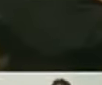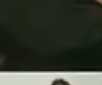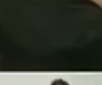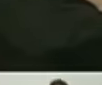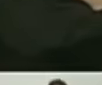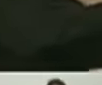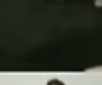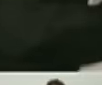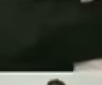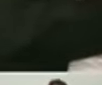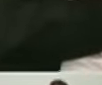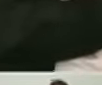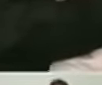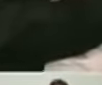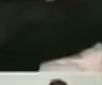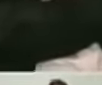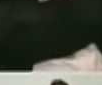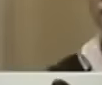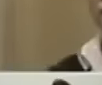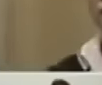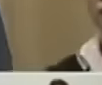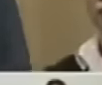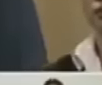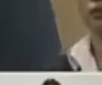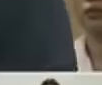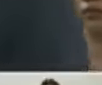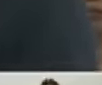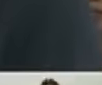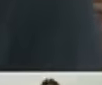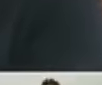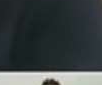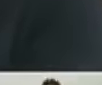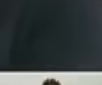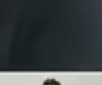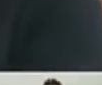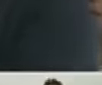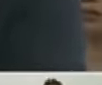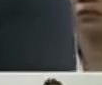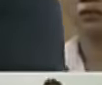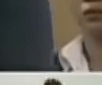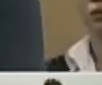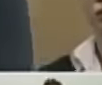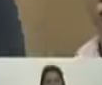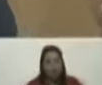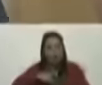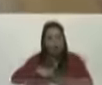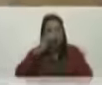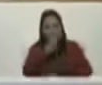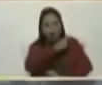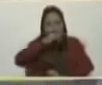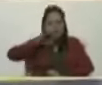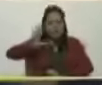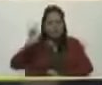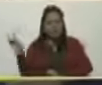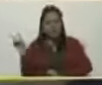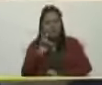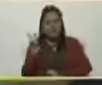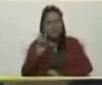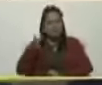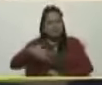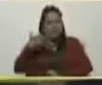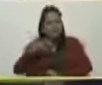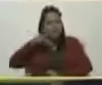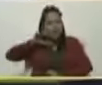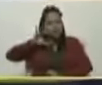de situaciones. Lo importante de todo esto, presidente, es que nosotros tenemos un compromiso con Venezuela, un sentido de